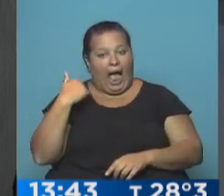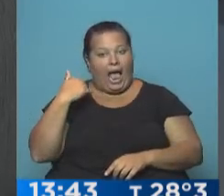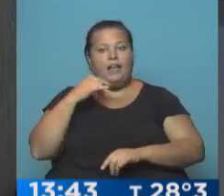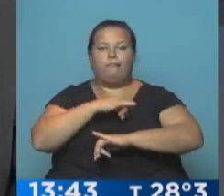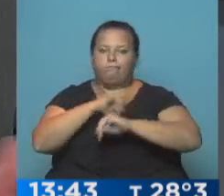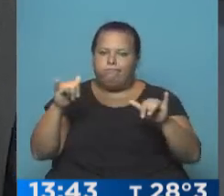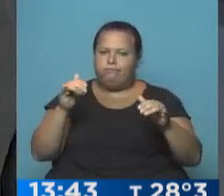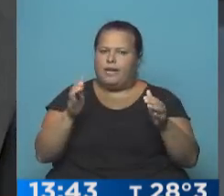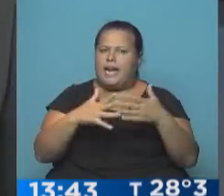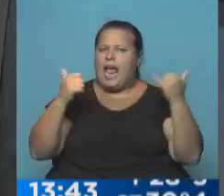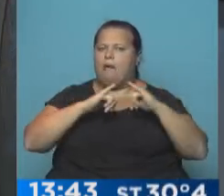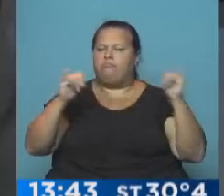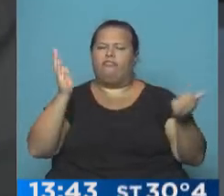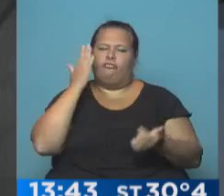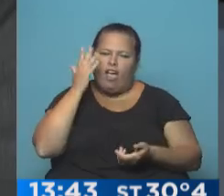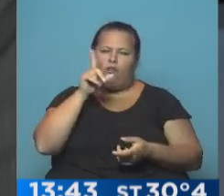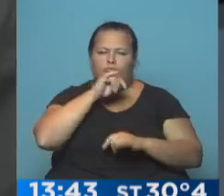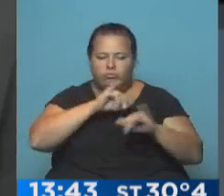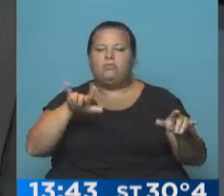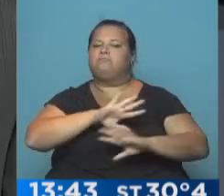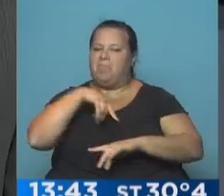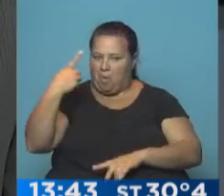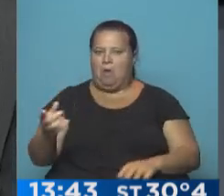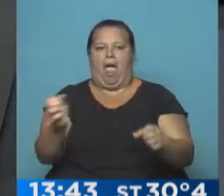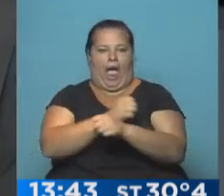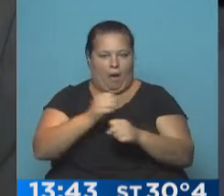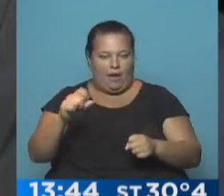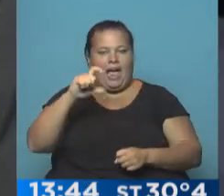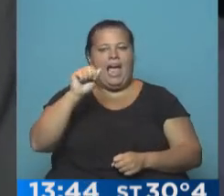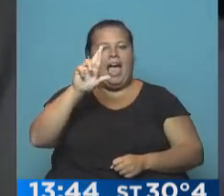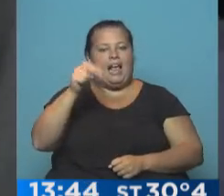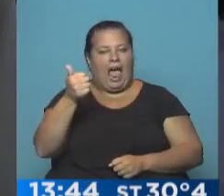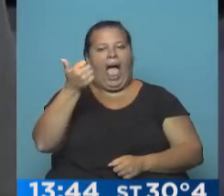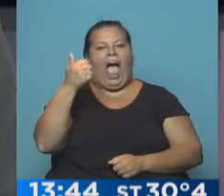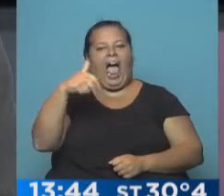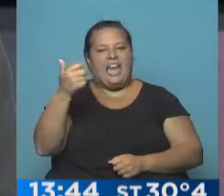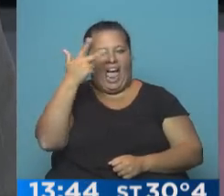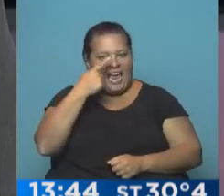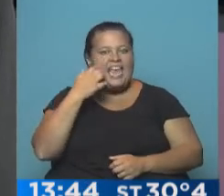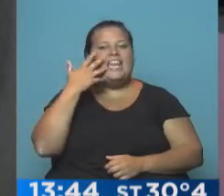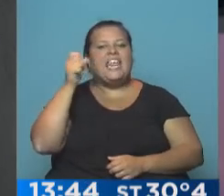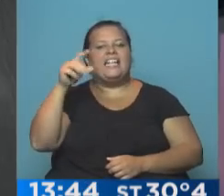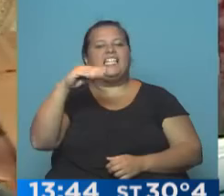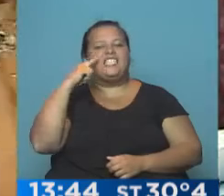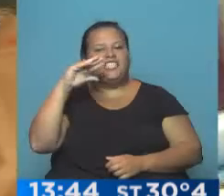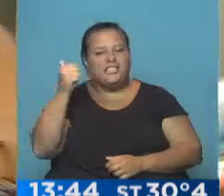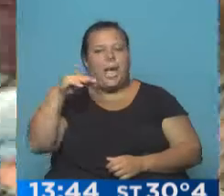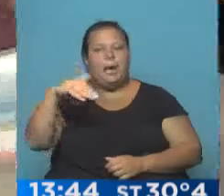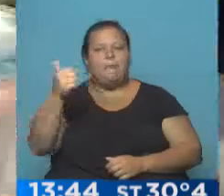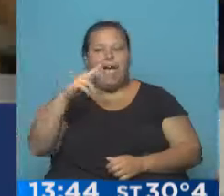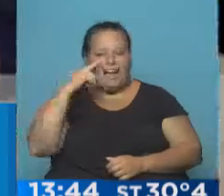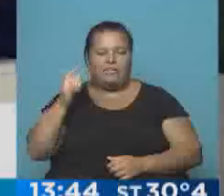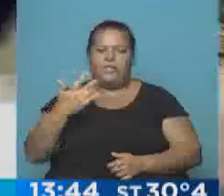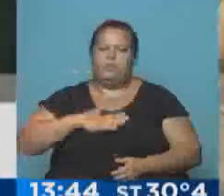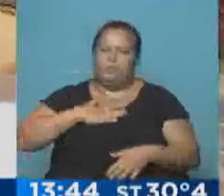conoció rápidamente a través de las redes sociales y luego fue confirmado Clara anaí la nieta de chicha mariani Sí la verdad que